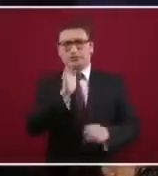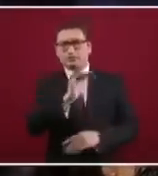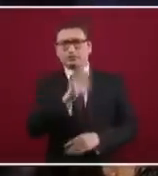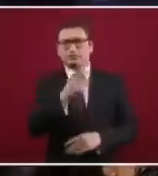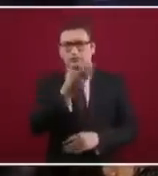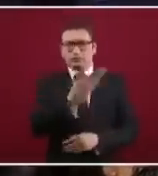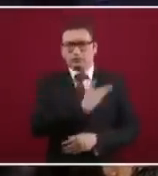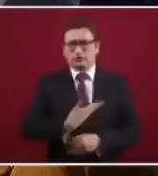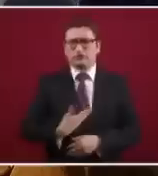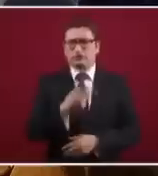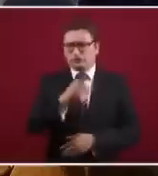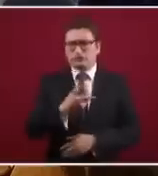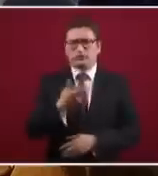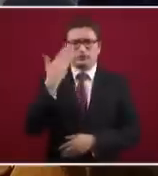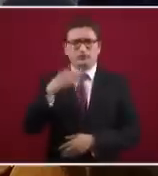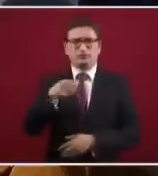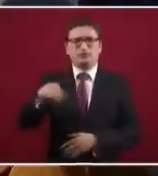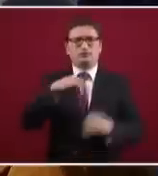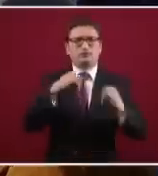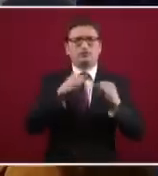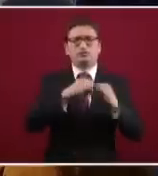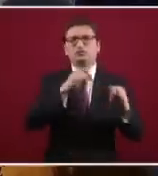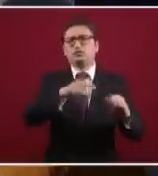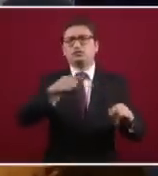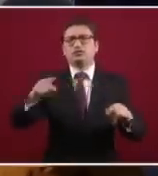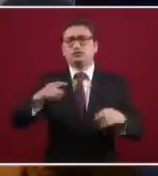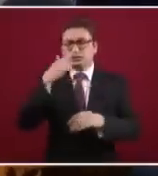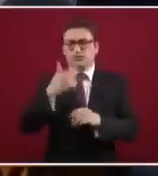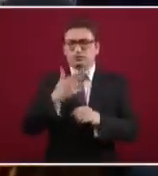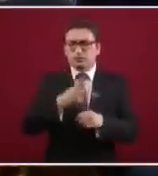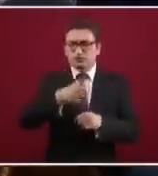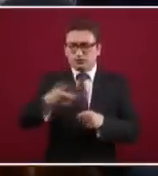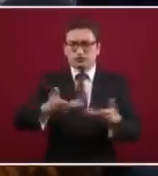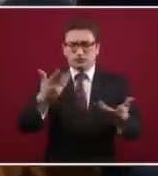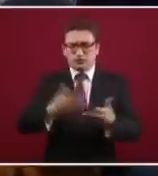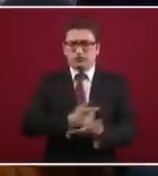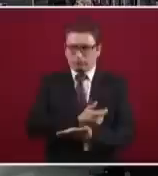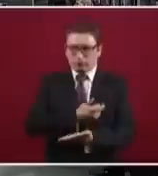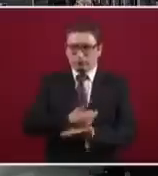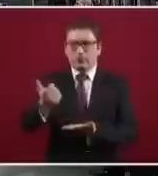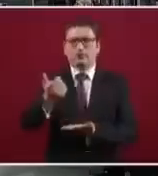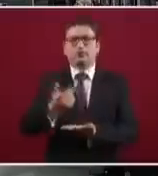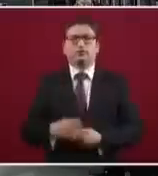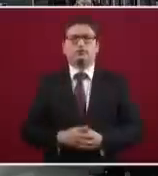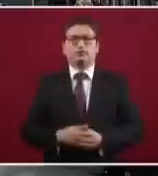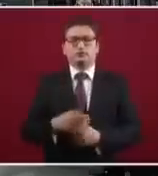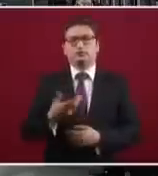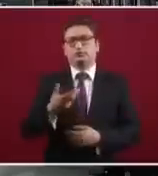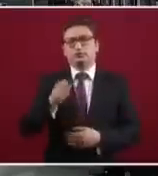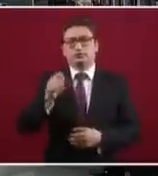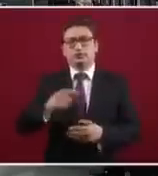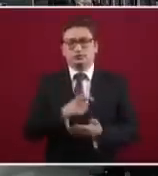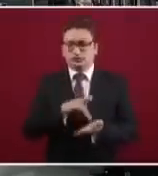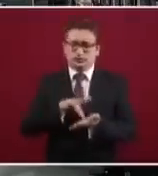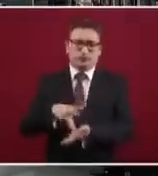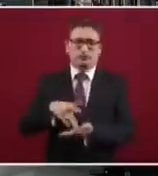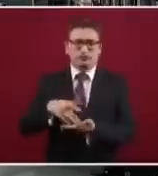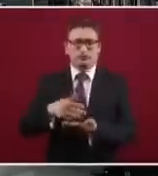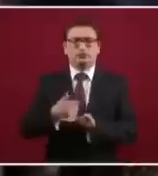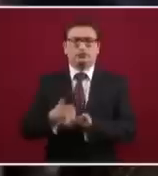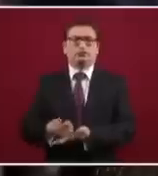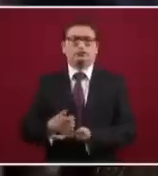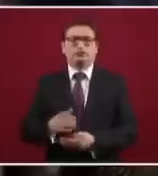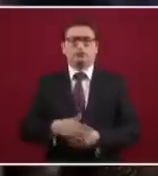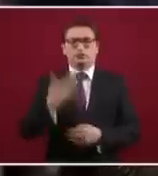para que disponga que estas dependencias procedan a realizar el pago de la ayuda. Como